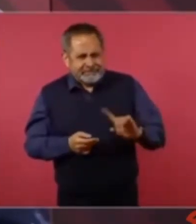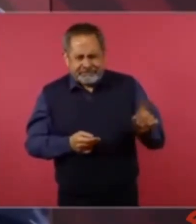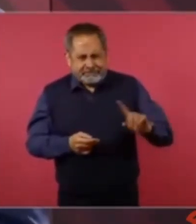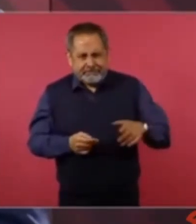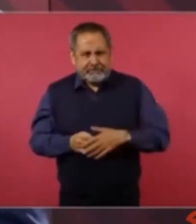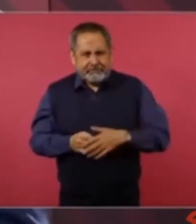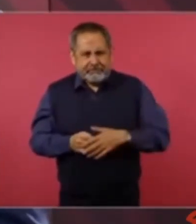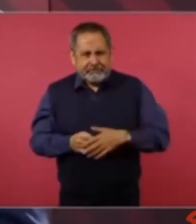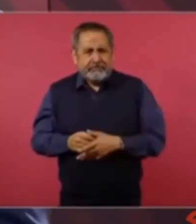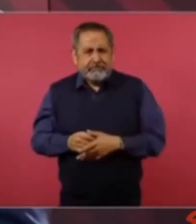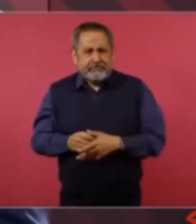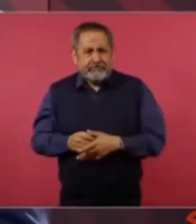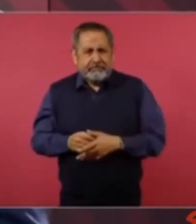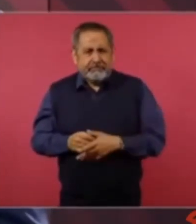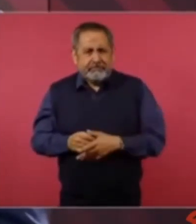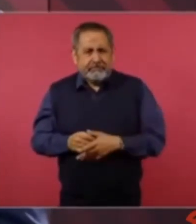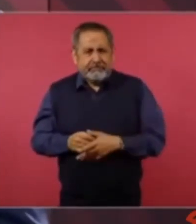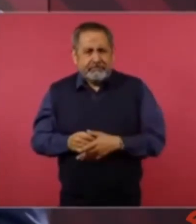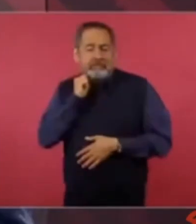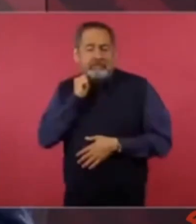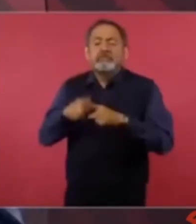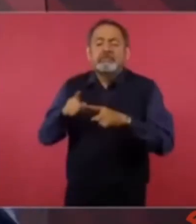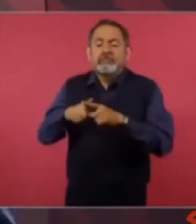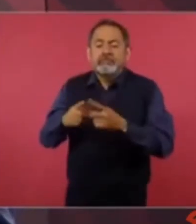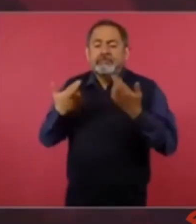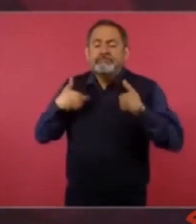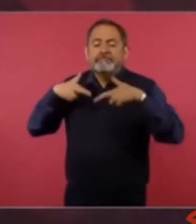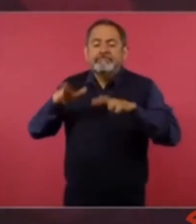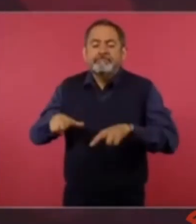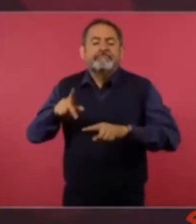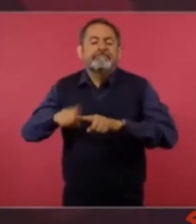Los diputados y senadores tienen que ser representantes del pueblo,